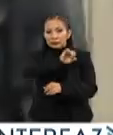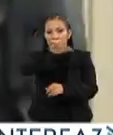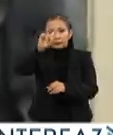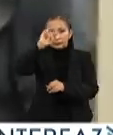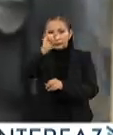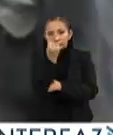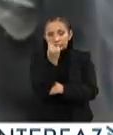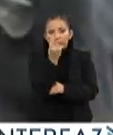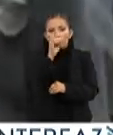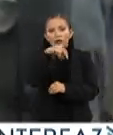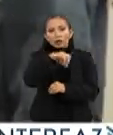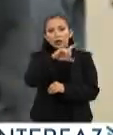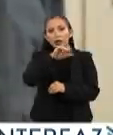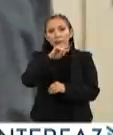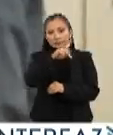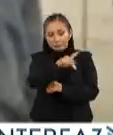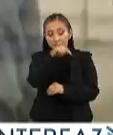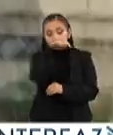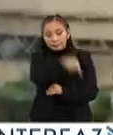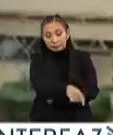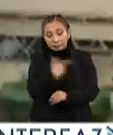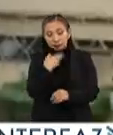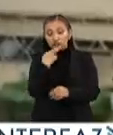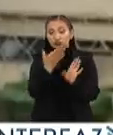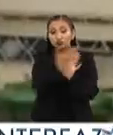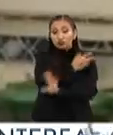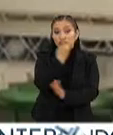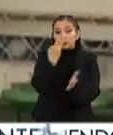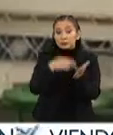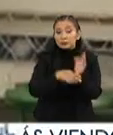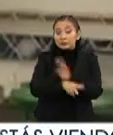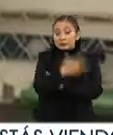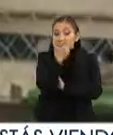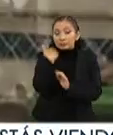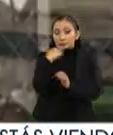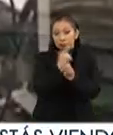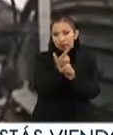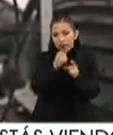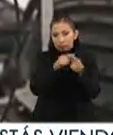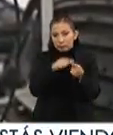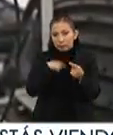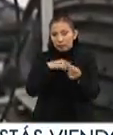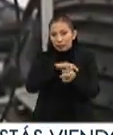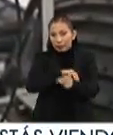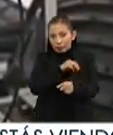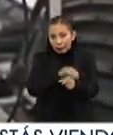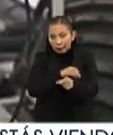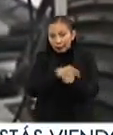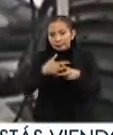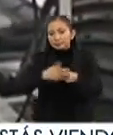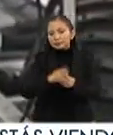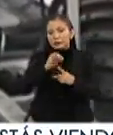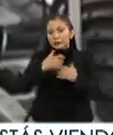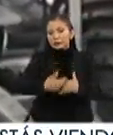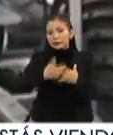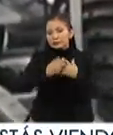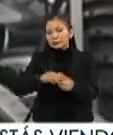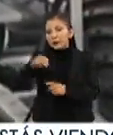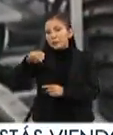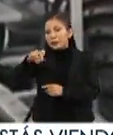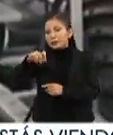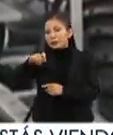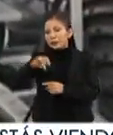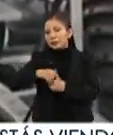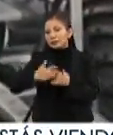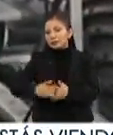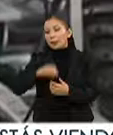Profesional Técnica, CONALEP, que lo implementó en 2013 en las carreras de electromecánica industrial, máquinas